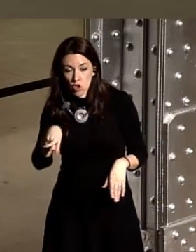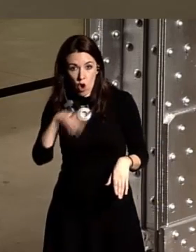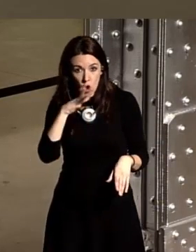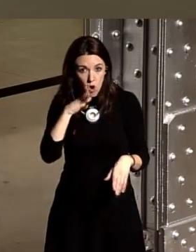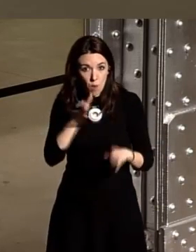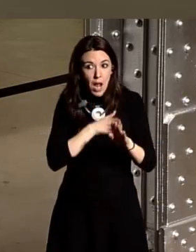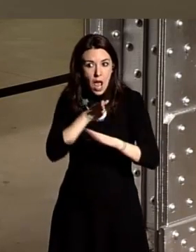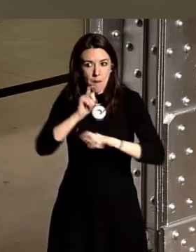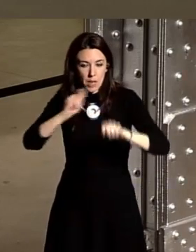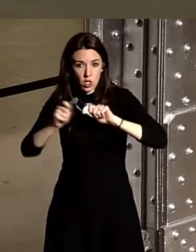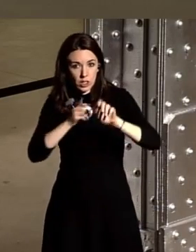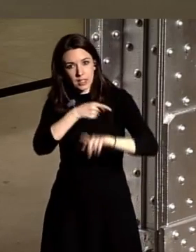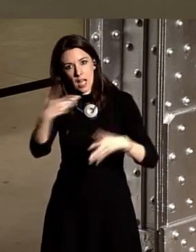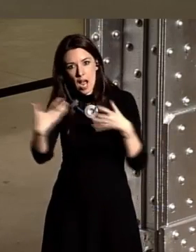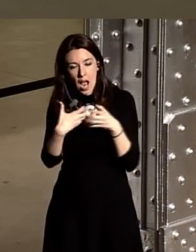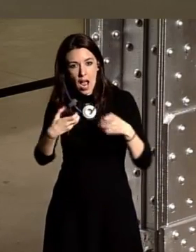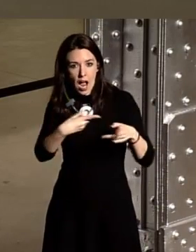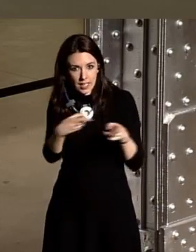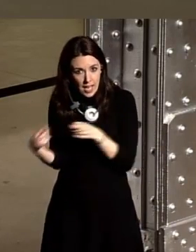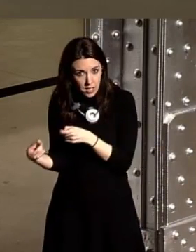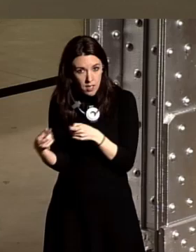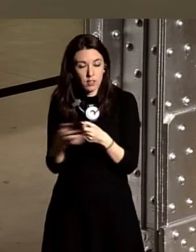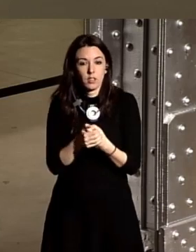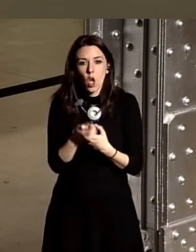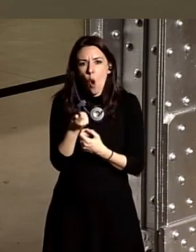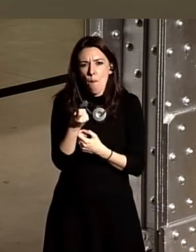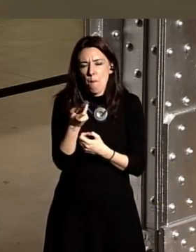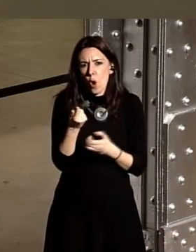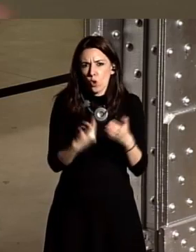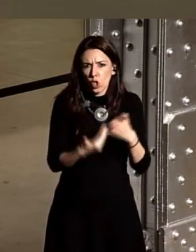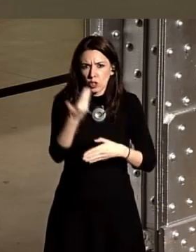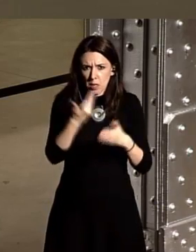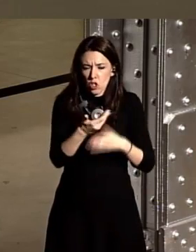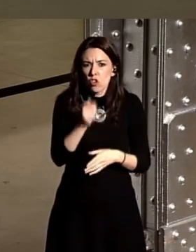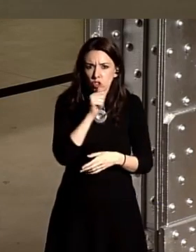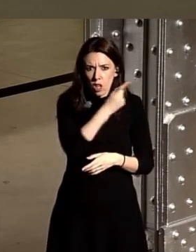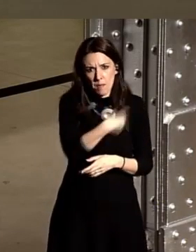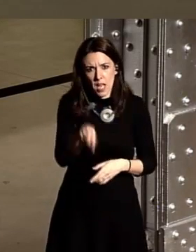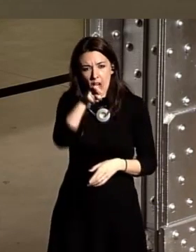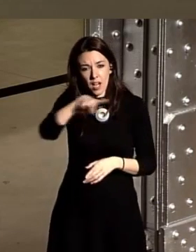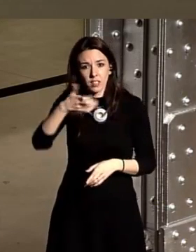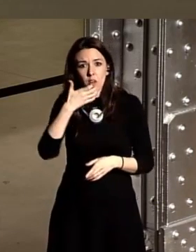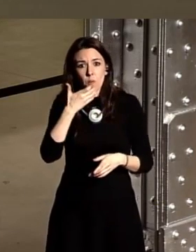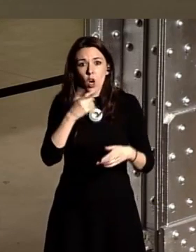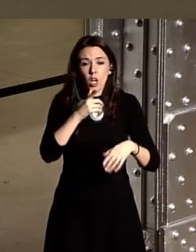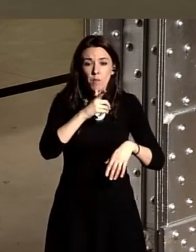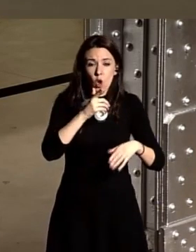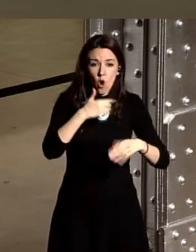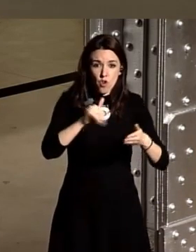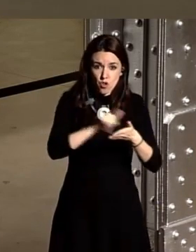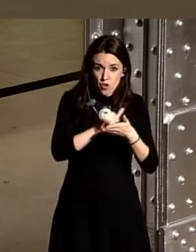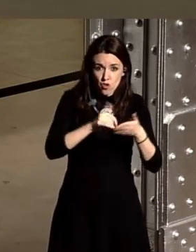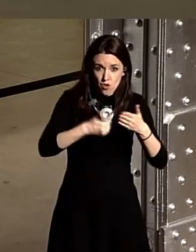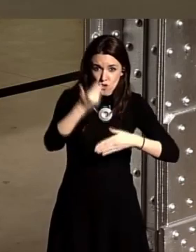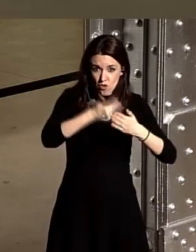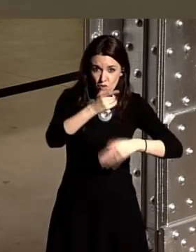a la guerra. Hay muy pocos periódicos que aún mandan gente, como el New York Times es